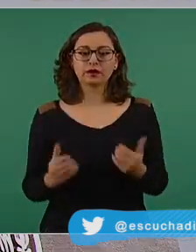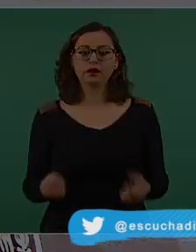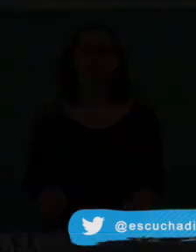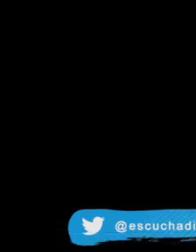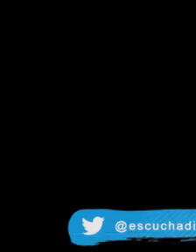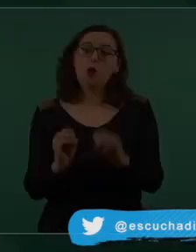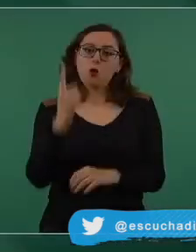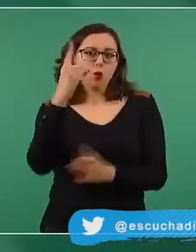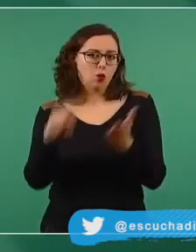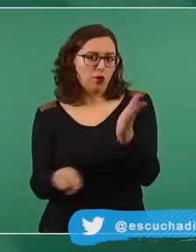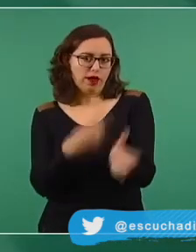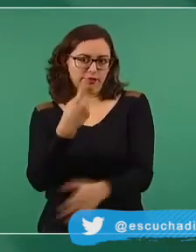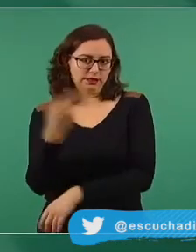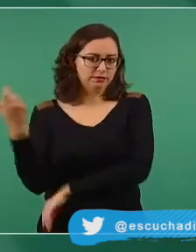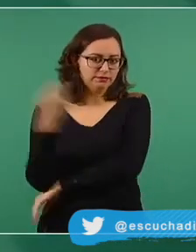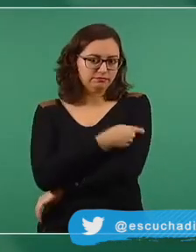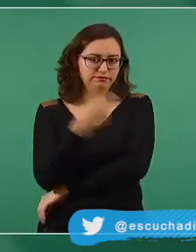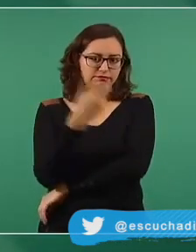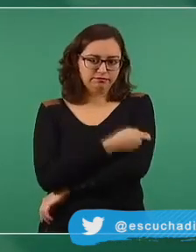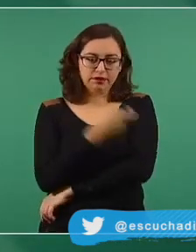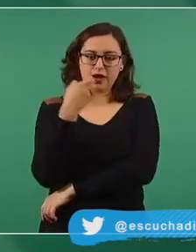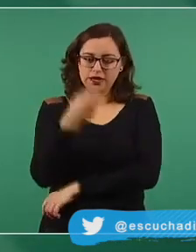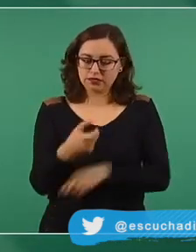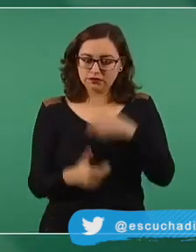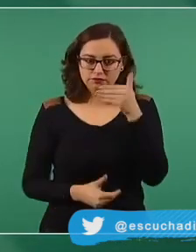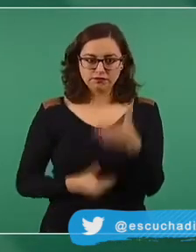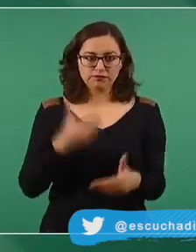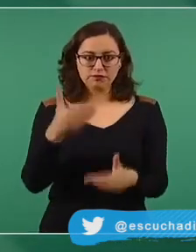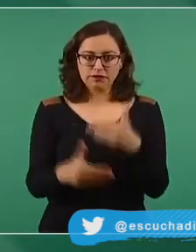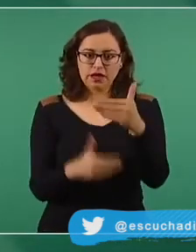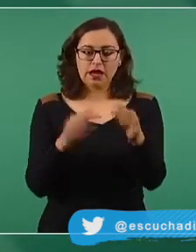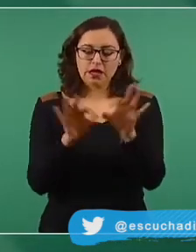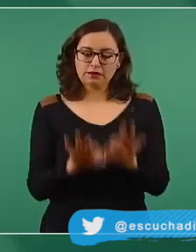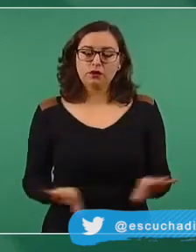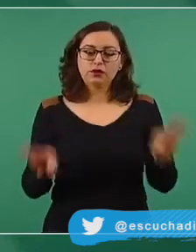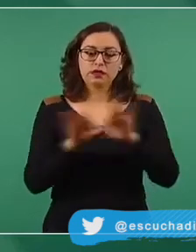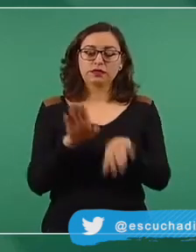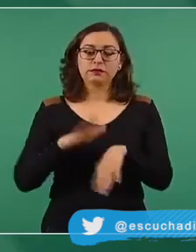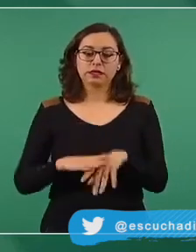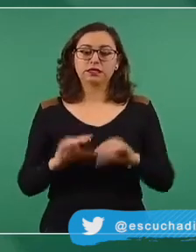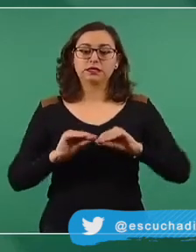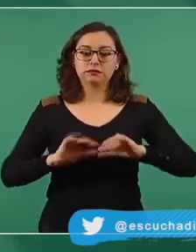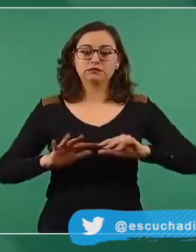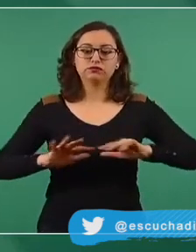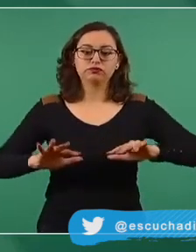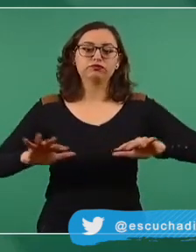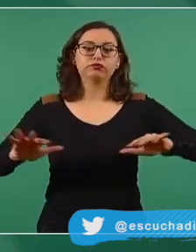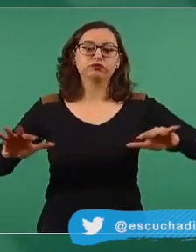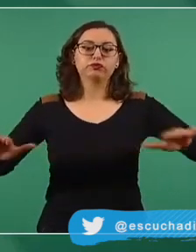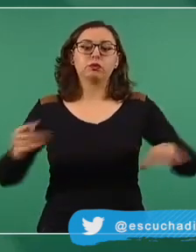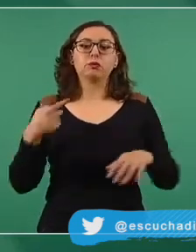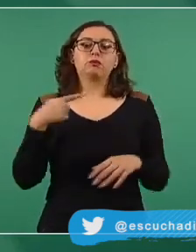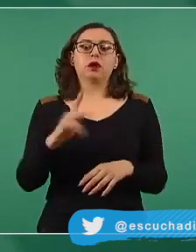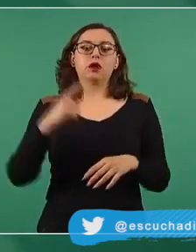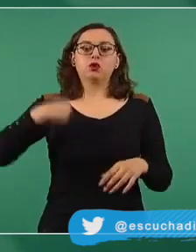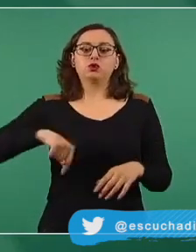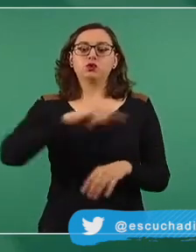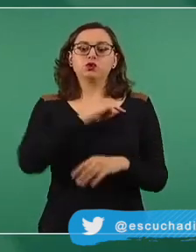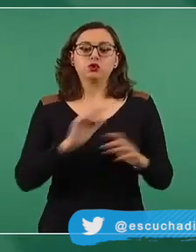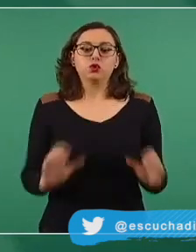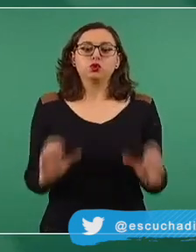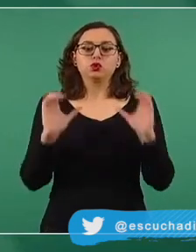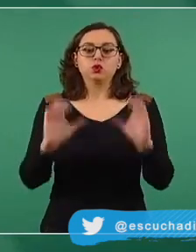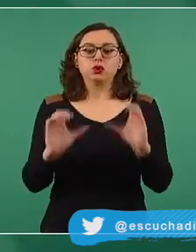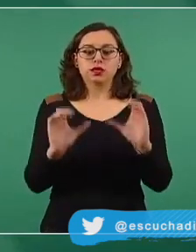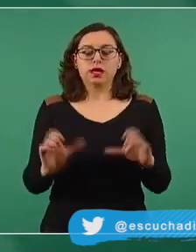COVID-19. Cinco entidades, Ciudad de México, Quintana Roo, Querétaro, Sinaloa y Baja California,